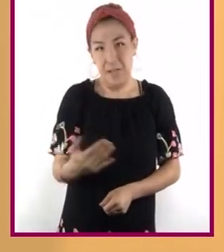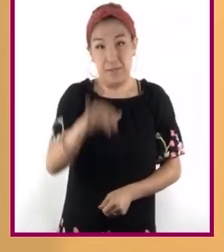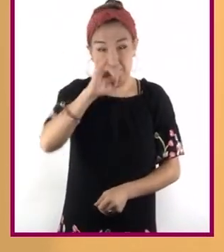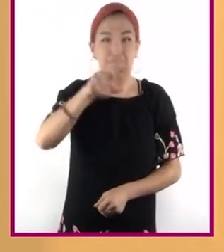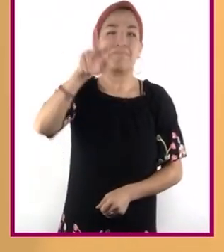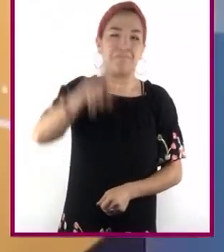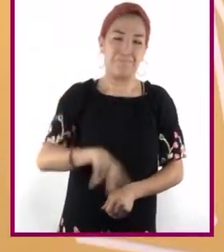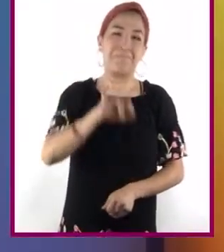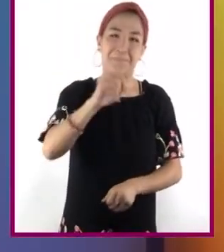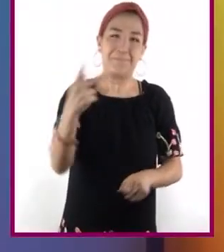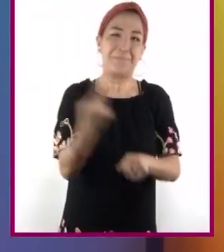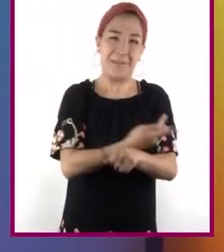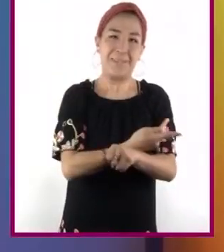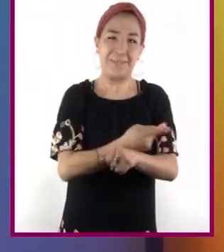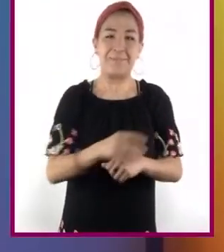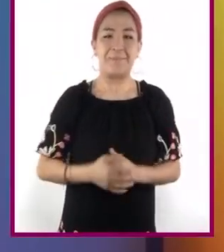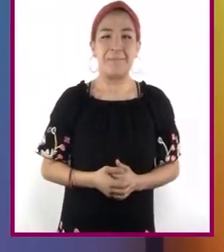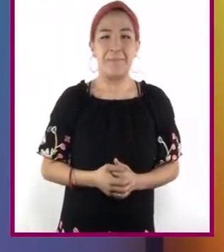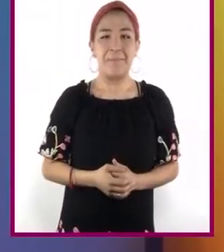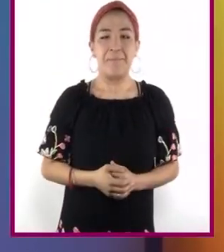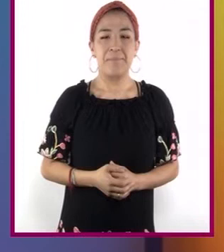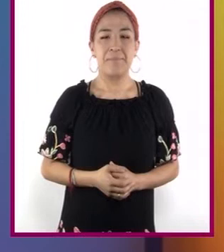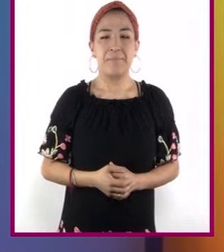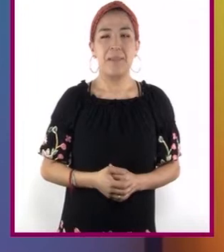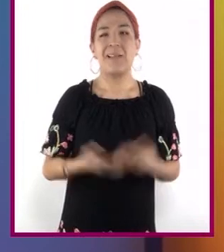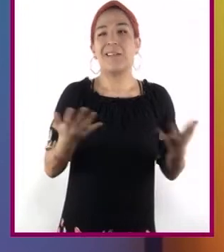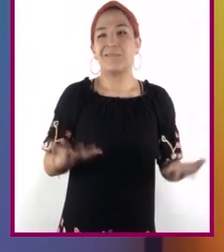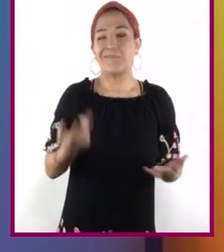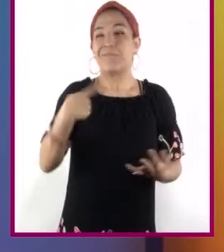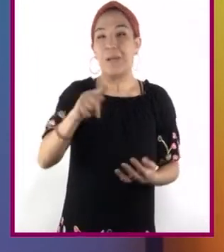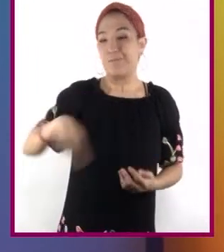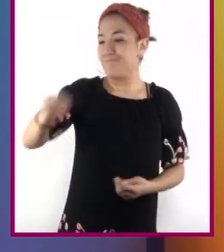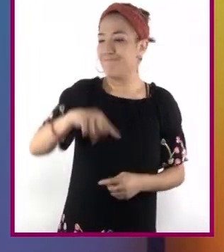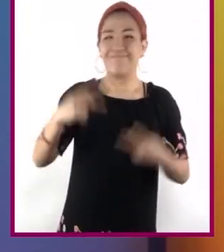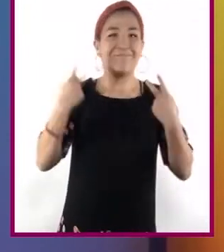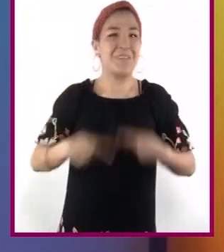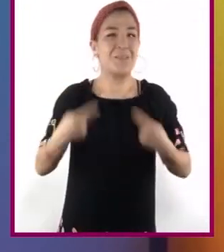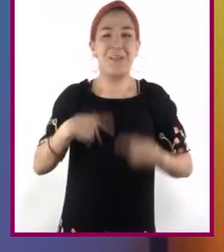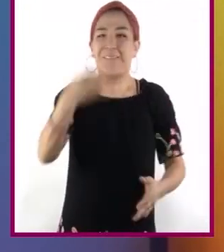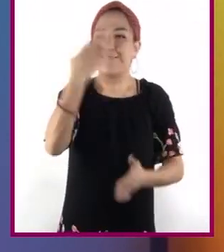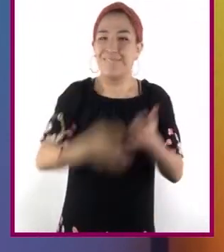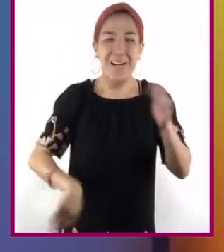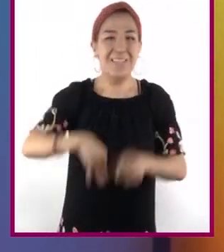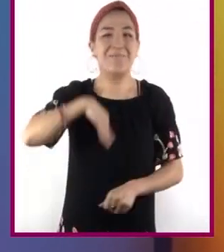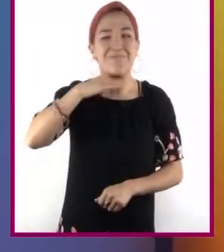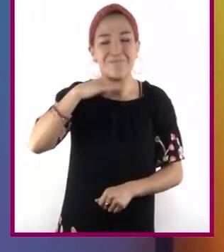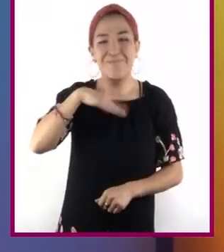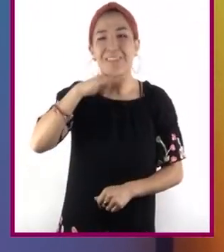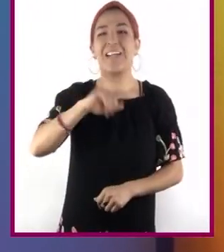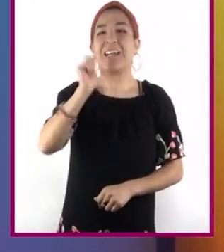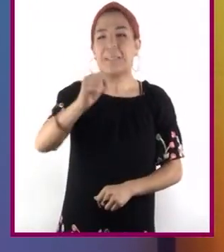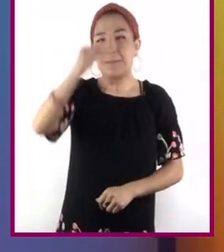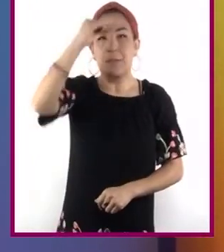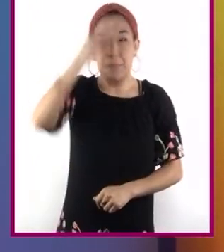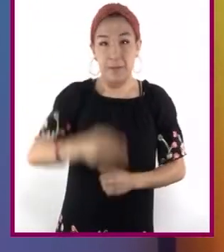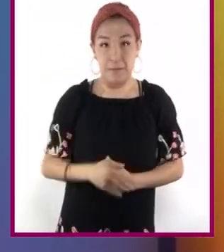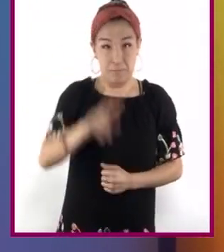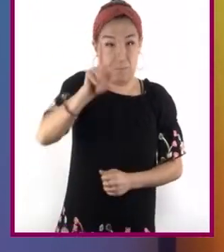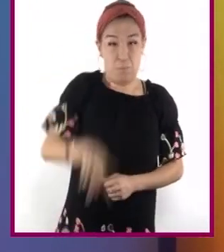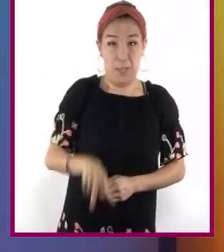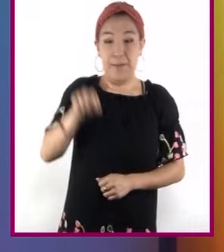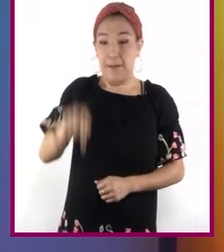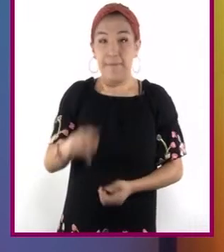realidad. Lo que no suelen tomar en cuenta las personas es que en la realidad los